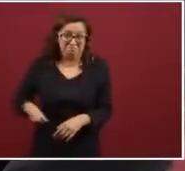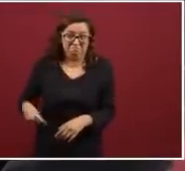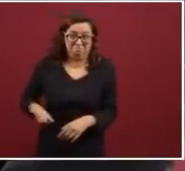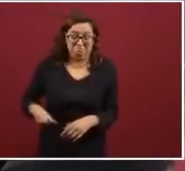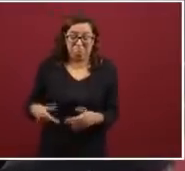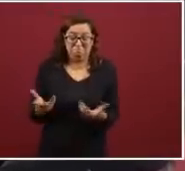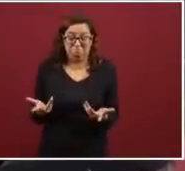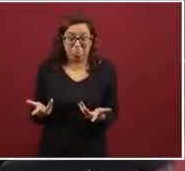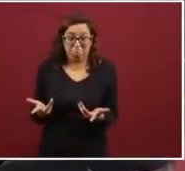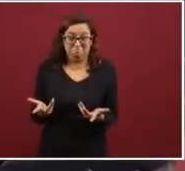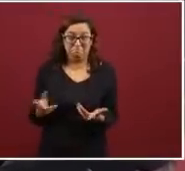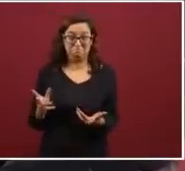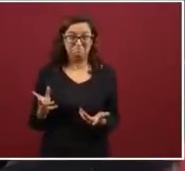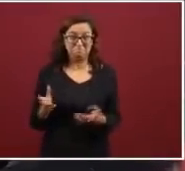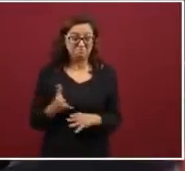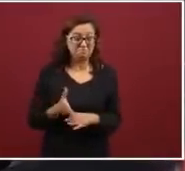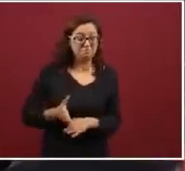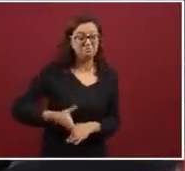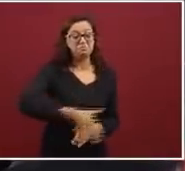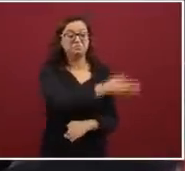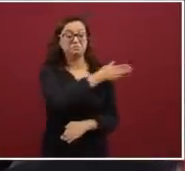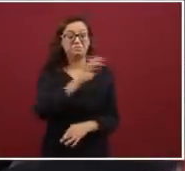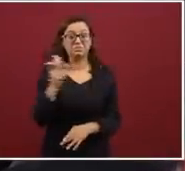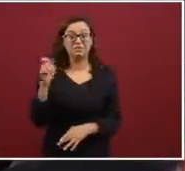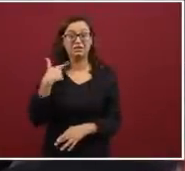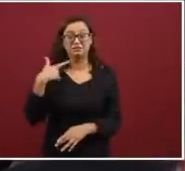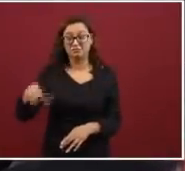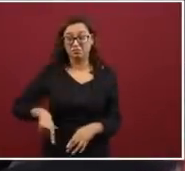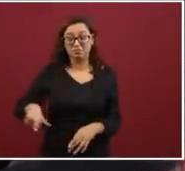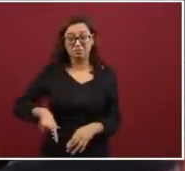estaba siendo tratado